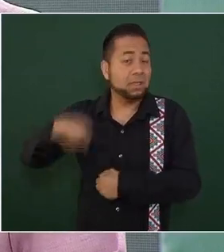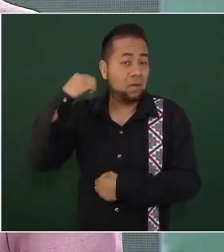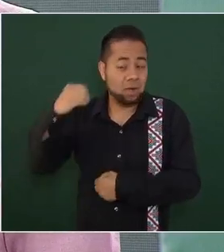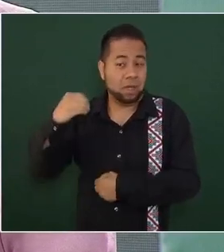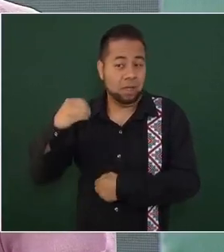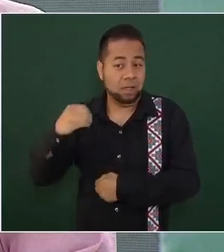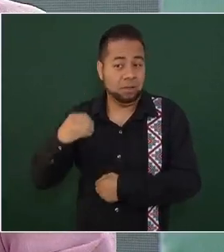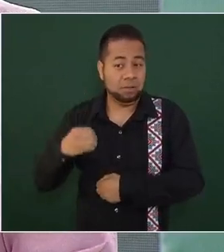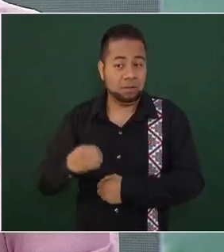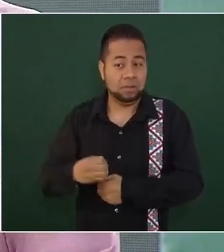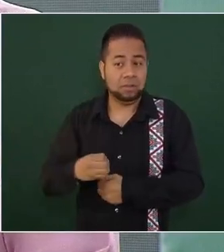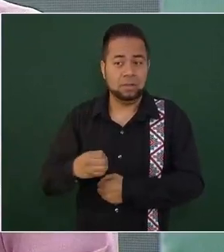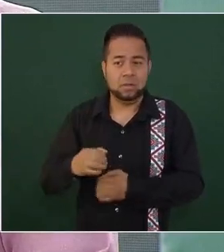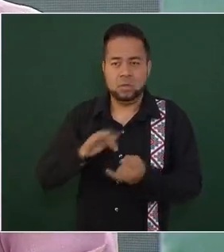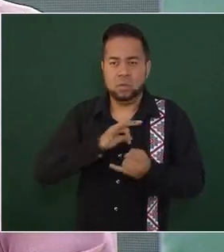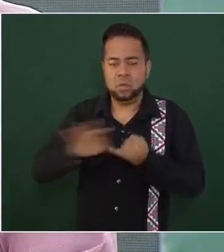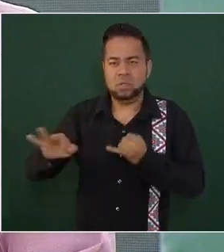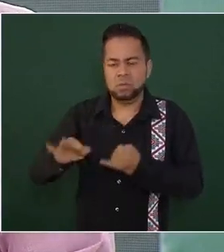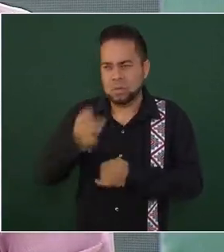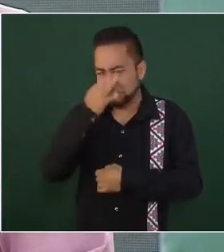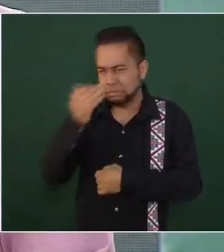uno de los últimos